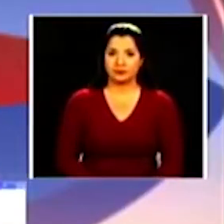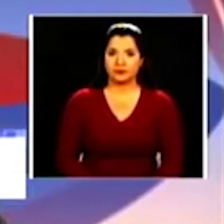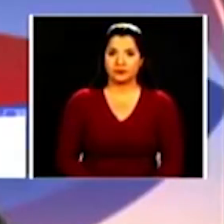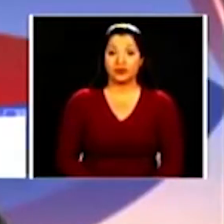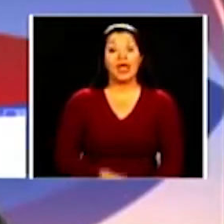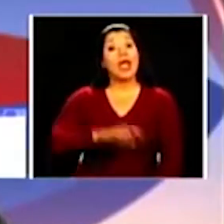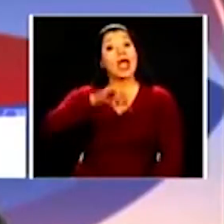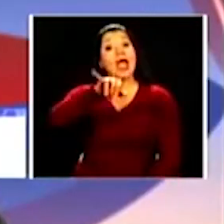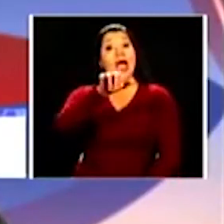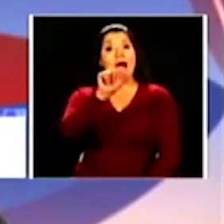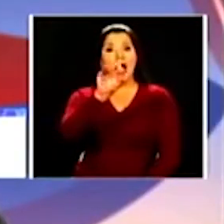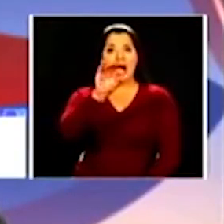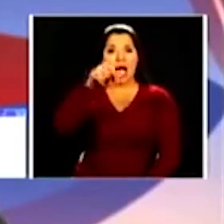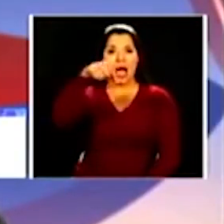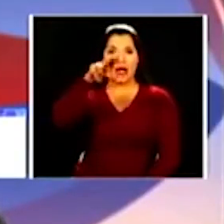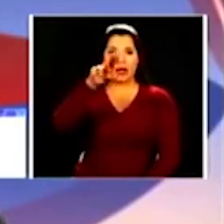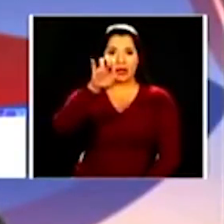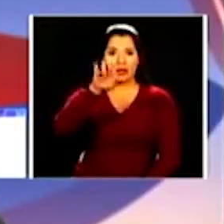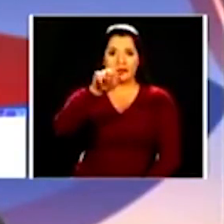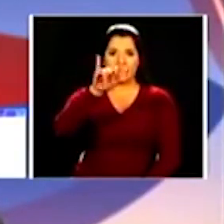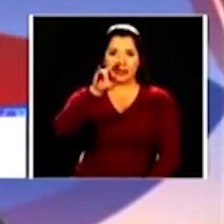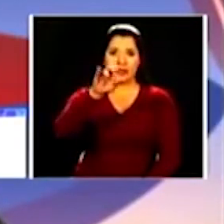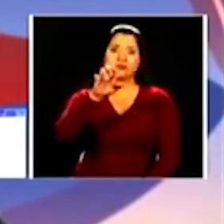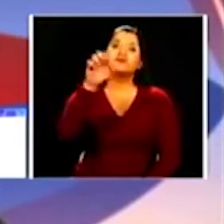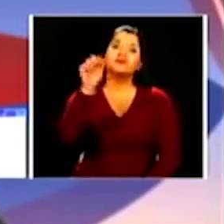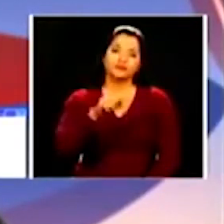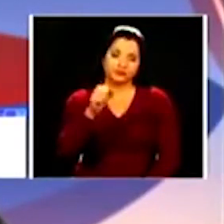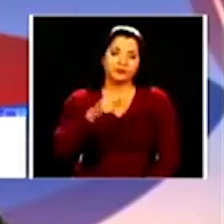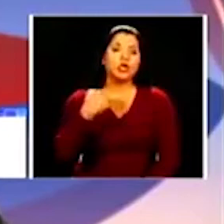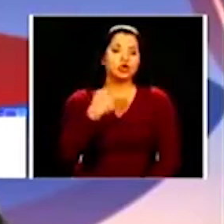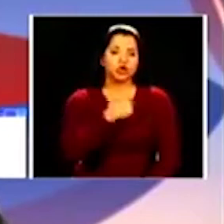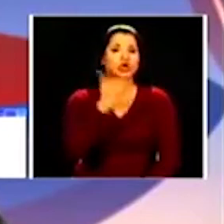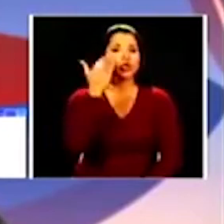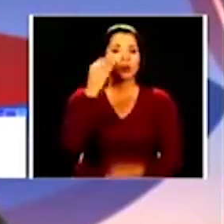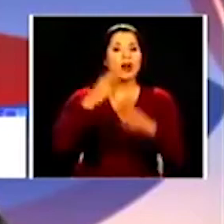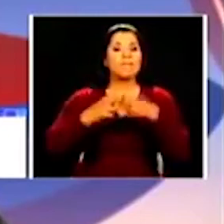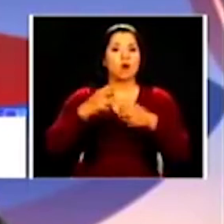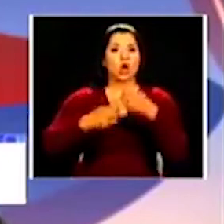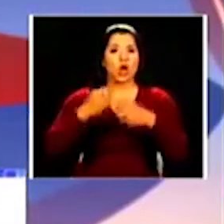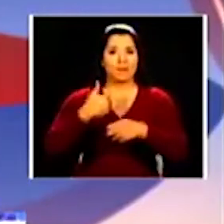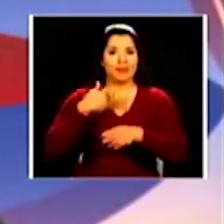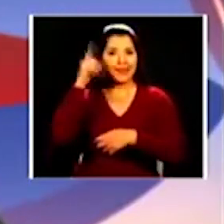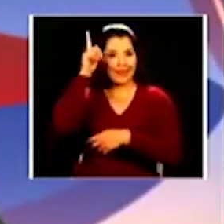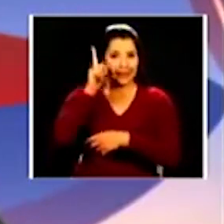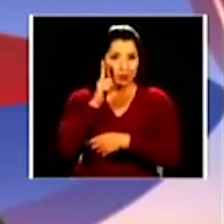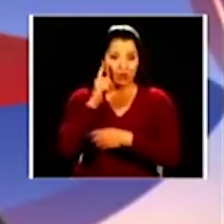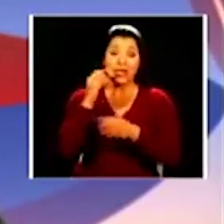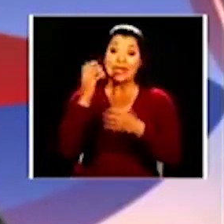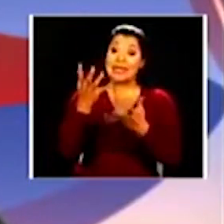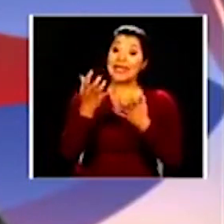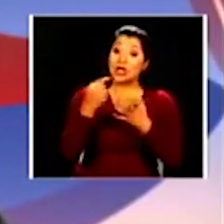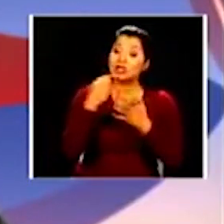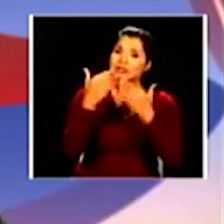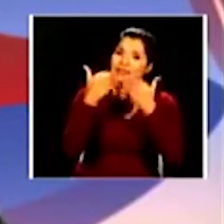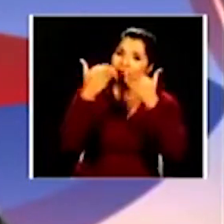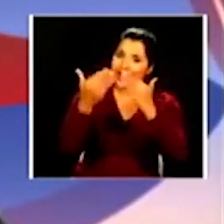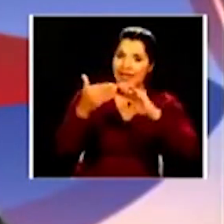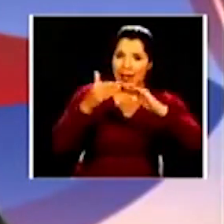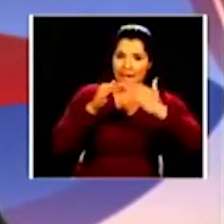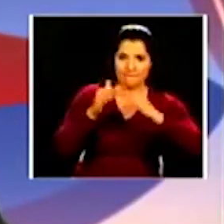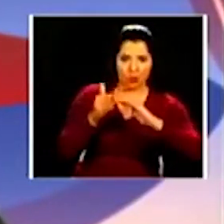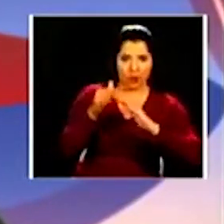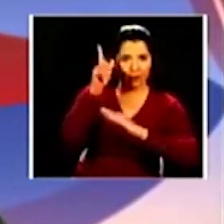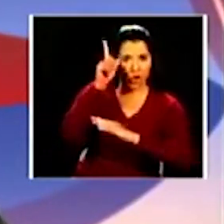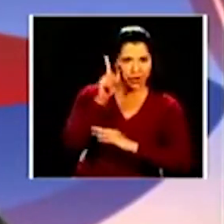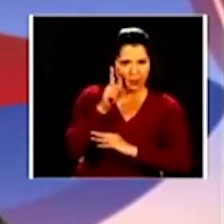Jacqueline, en efecto, tenemos claridad de la problemática que existe en Limón. Debo agradecer a la población de Limón que contundentemente nos dio